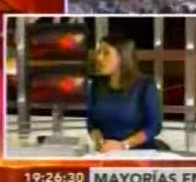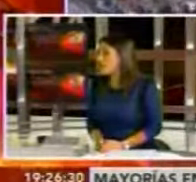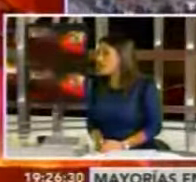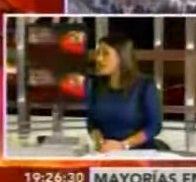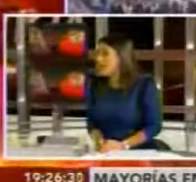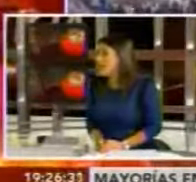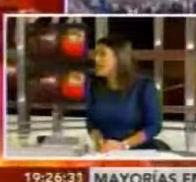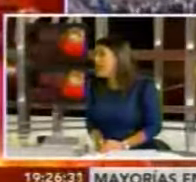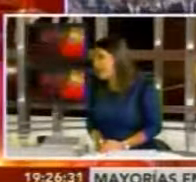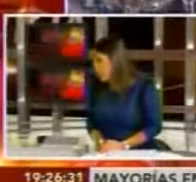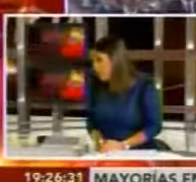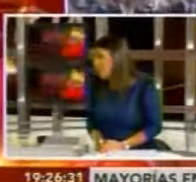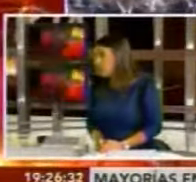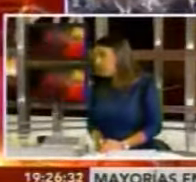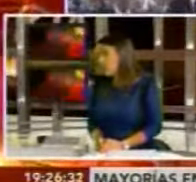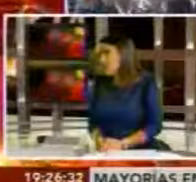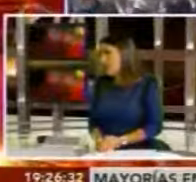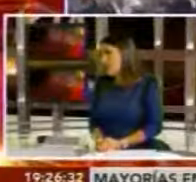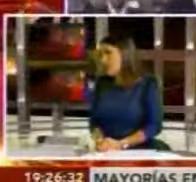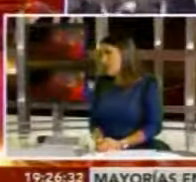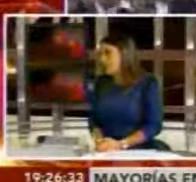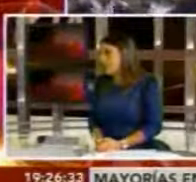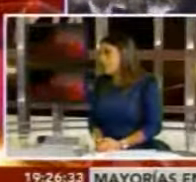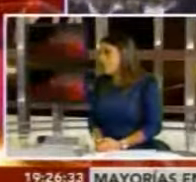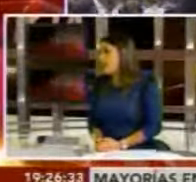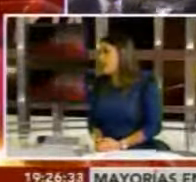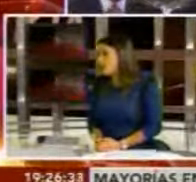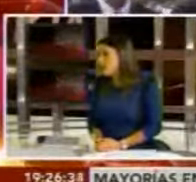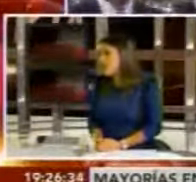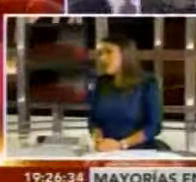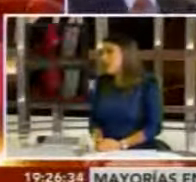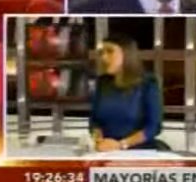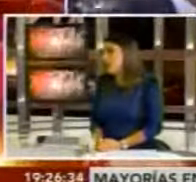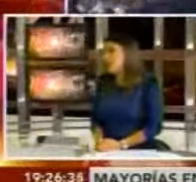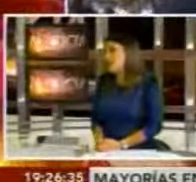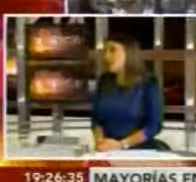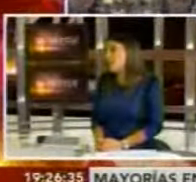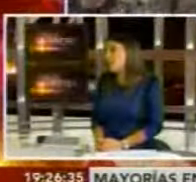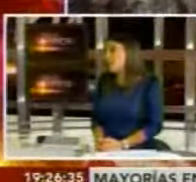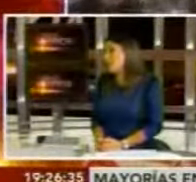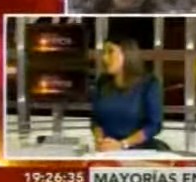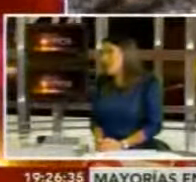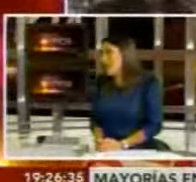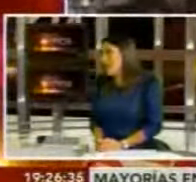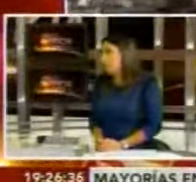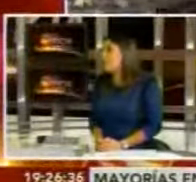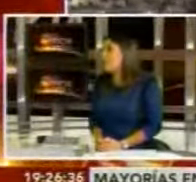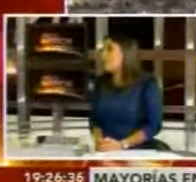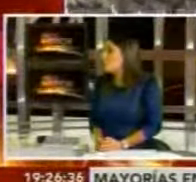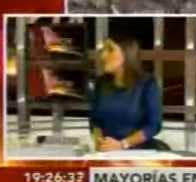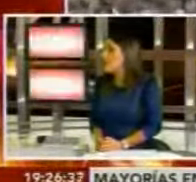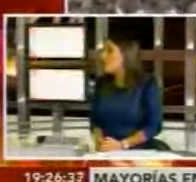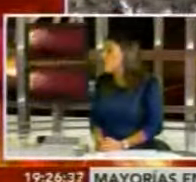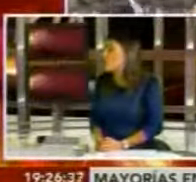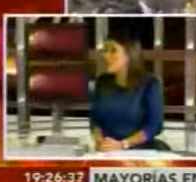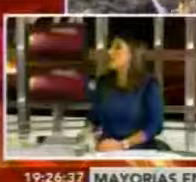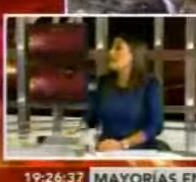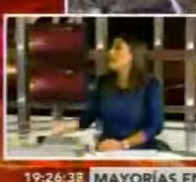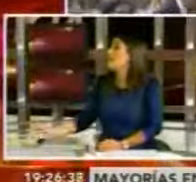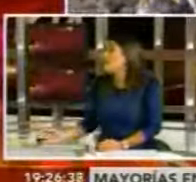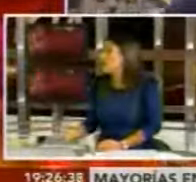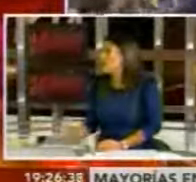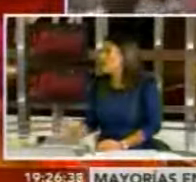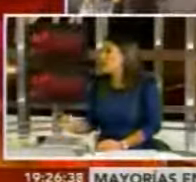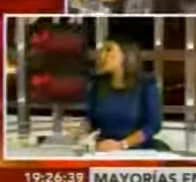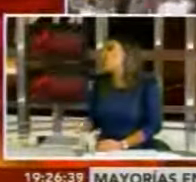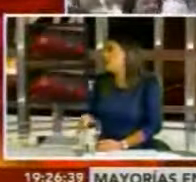economía tendiera a desacelerarse durante los primeros meses de este 2014, diciendo que los empresarios quizás podrían tener algún temor, miedo a invertir precisamente